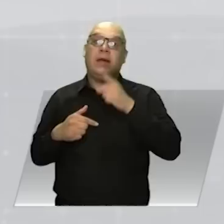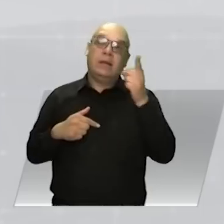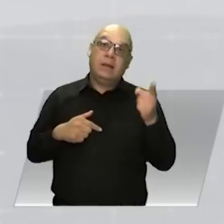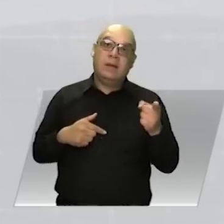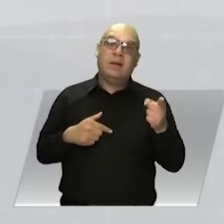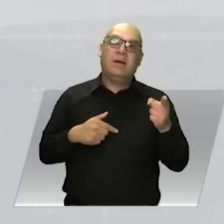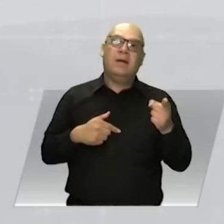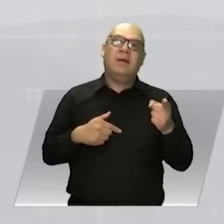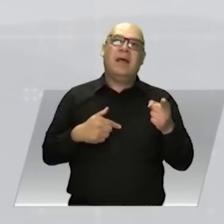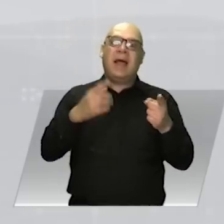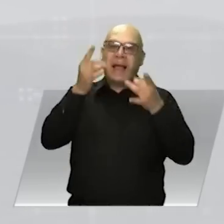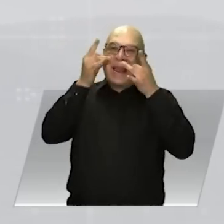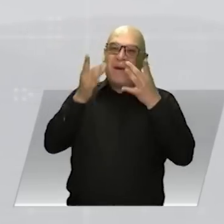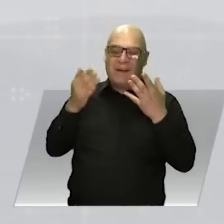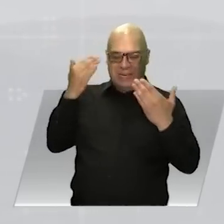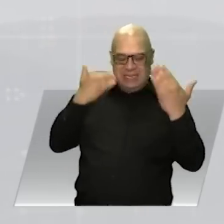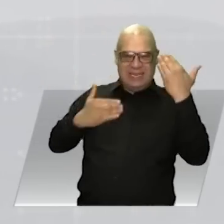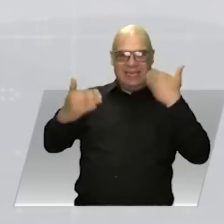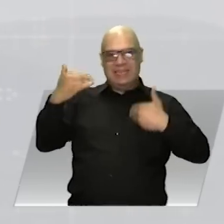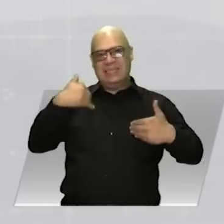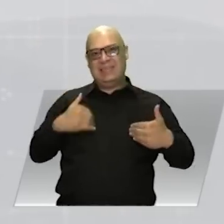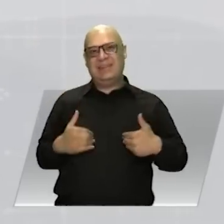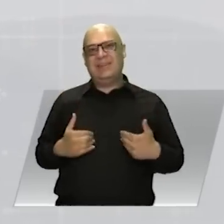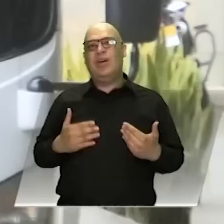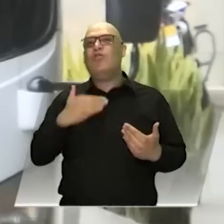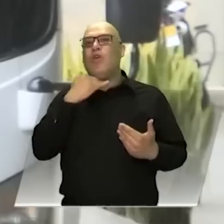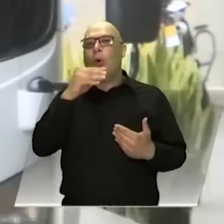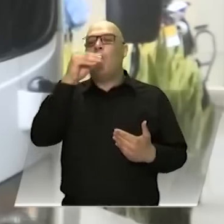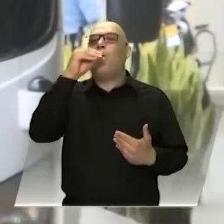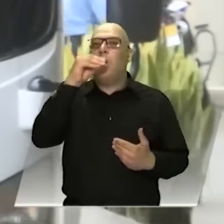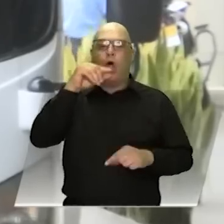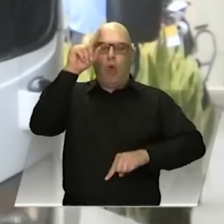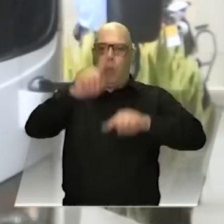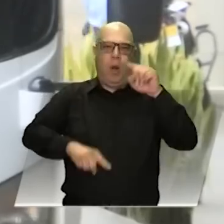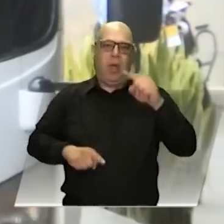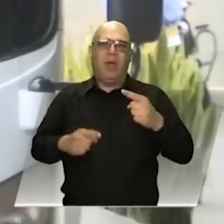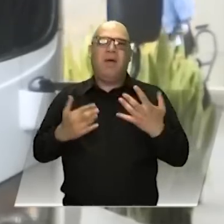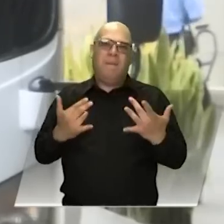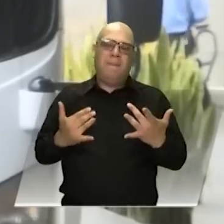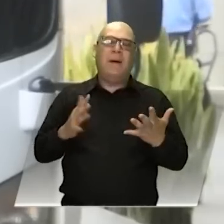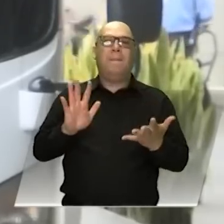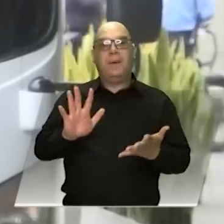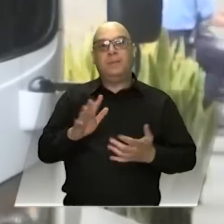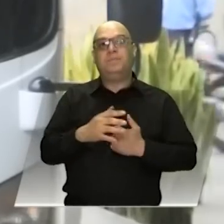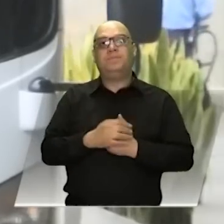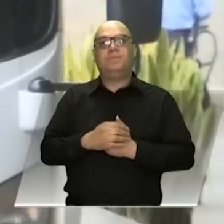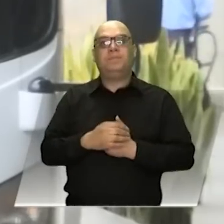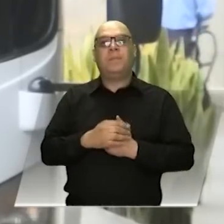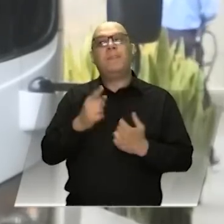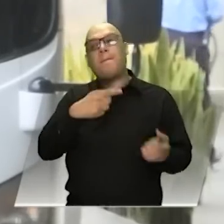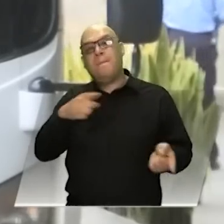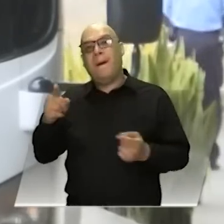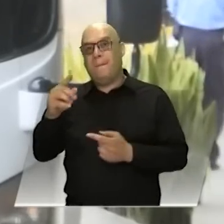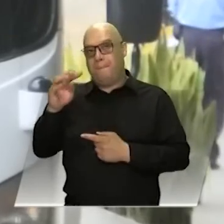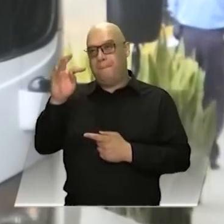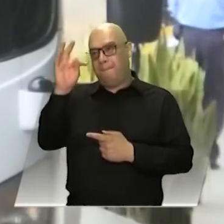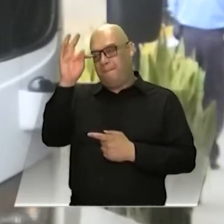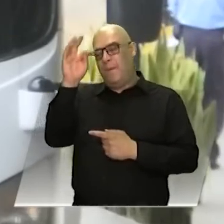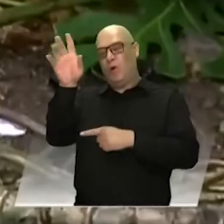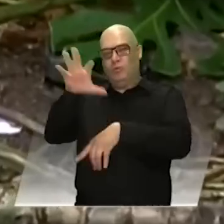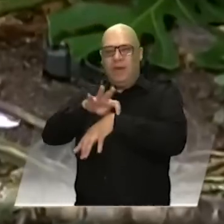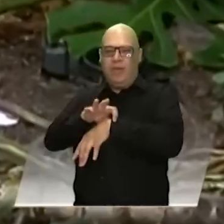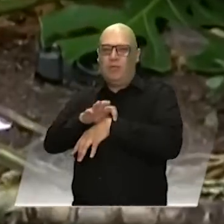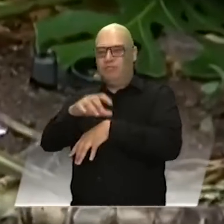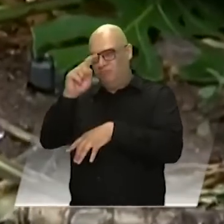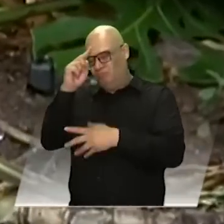las lesiones muy graves. Entonces no se le pudo realizar en el momento, se remite al médico en su historia clínica.